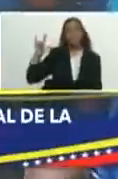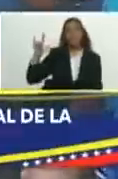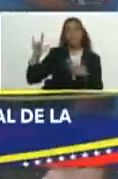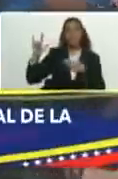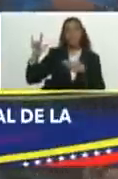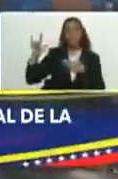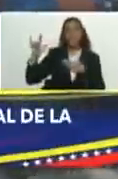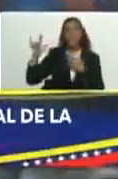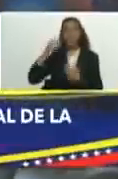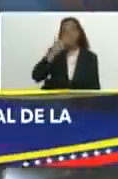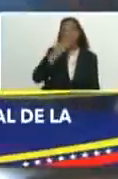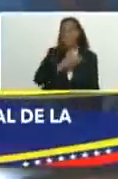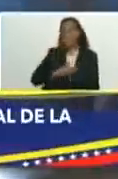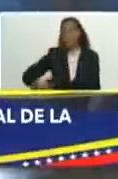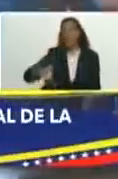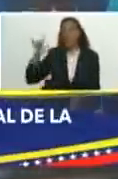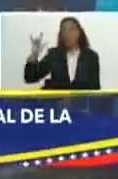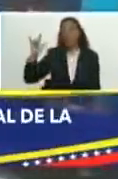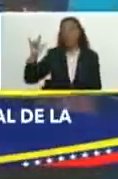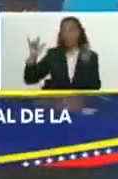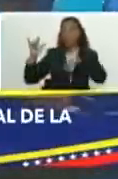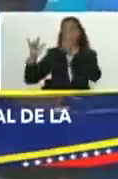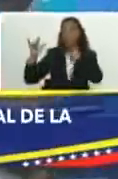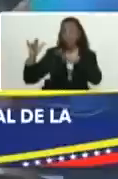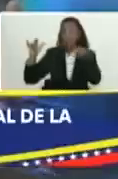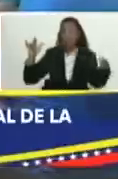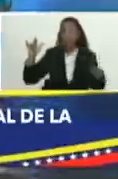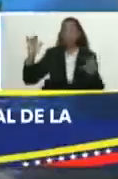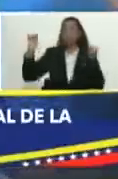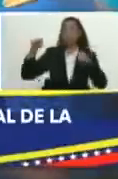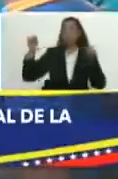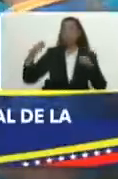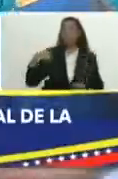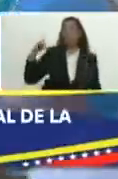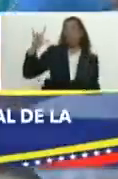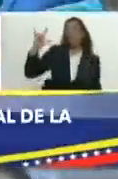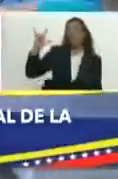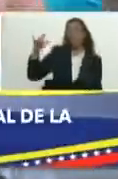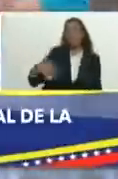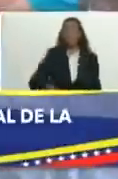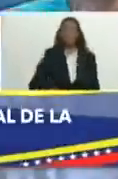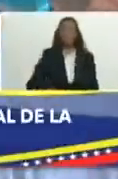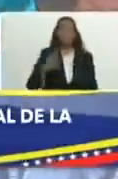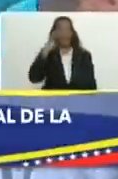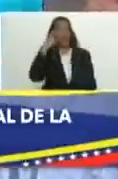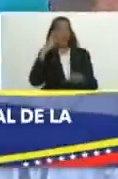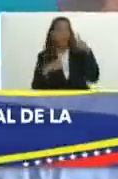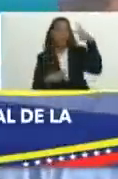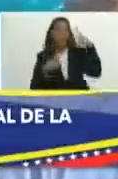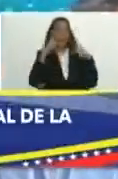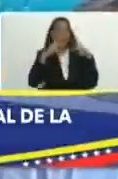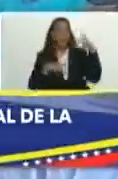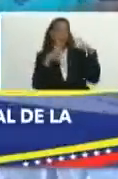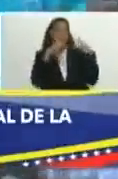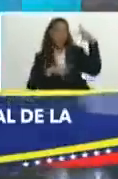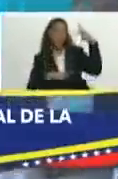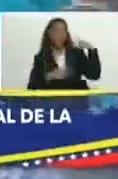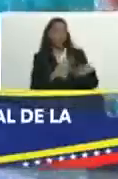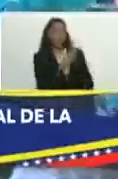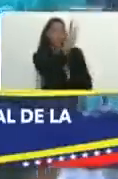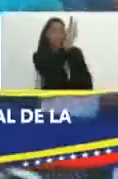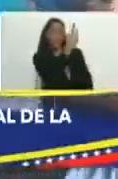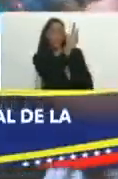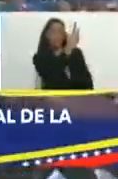¿Ah? Lo saco en el Instagram. Y nos vamos a tomar un TikTok. ¿Ah? Mira aquí, mira aquí.